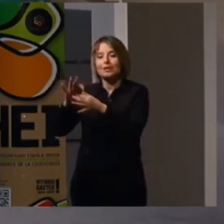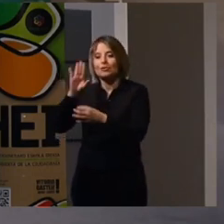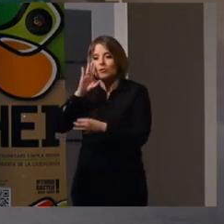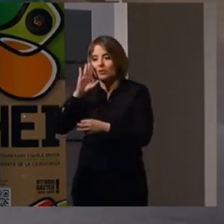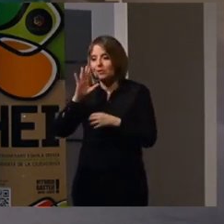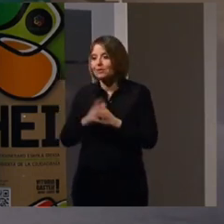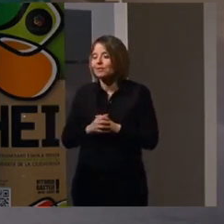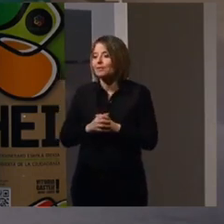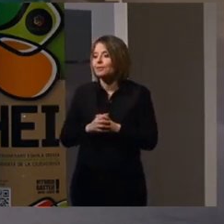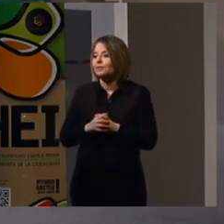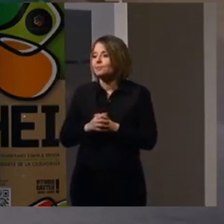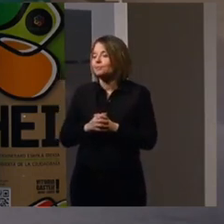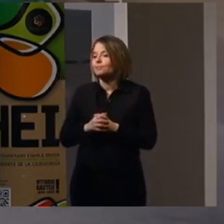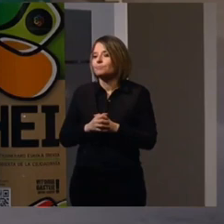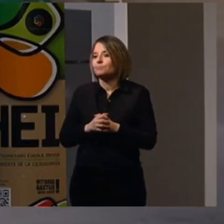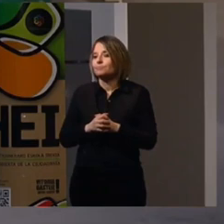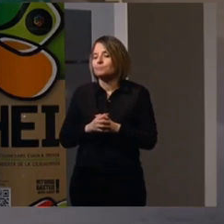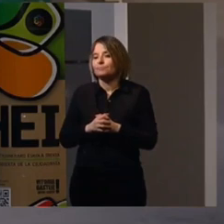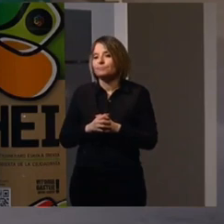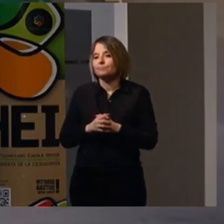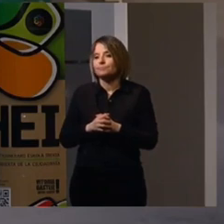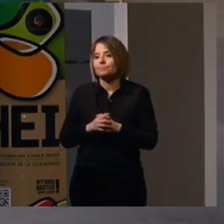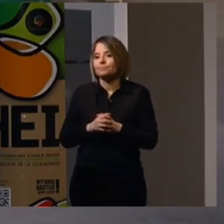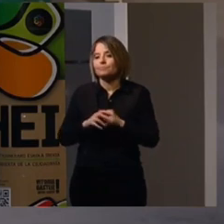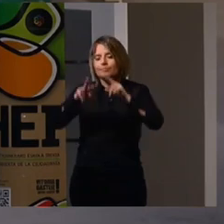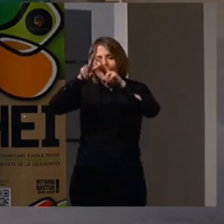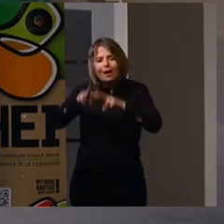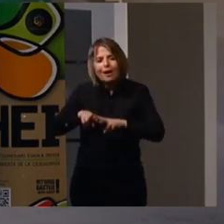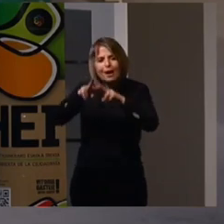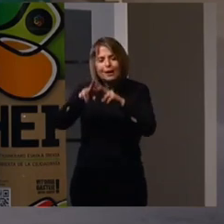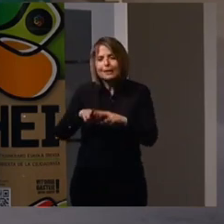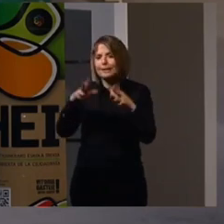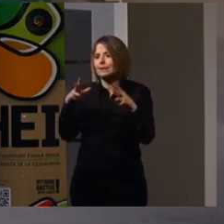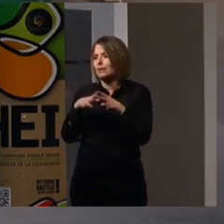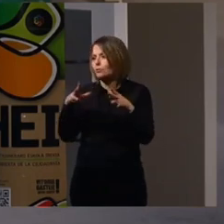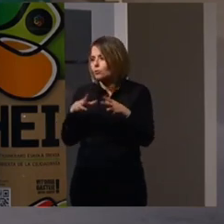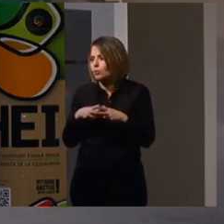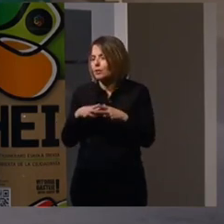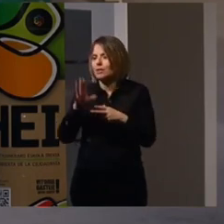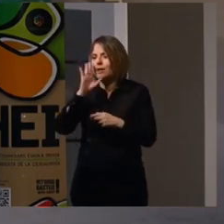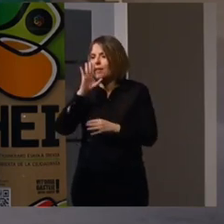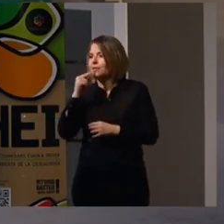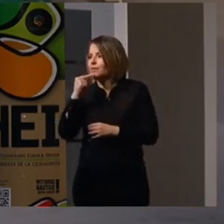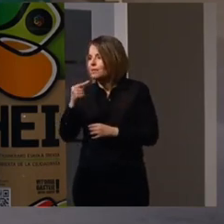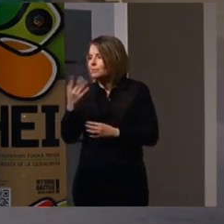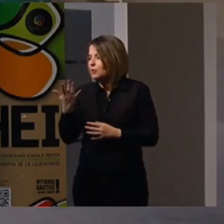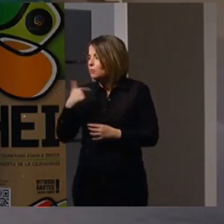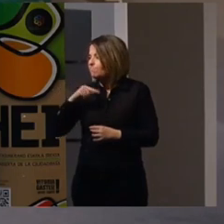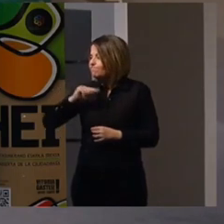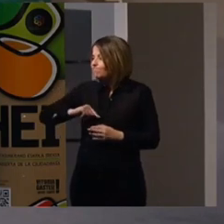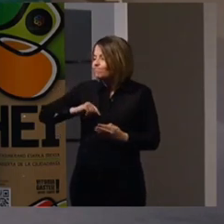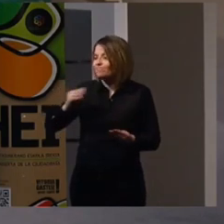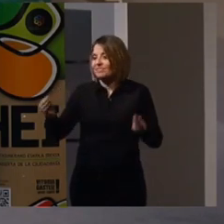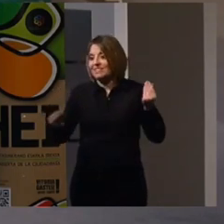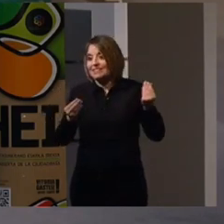antes, ¿no? Pero se hacen muchos análisis sociales en base a muchas de las cosas que has dicho, pero tengo la